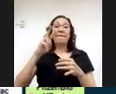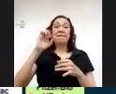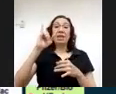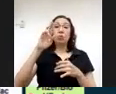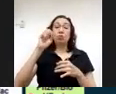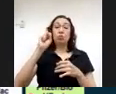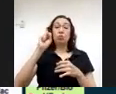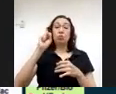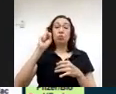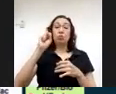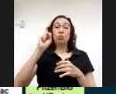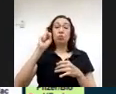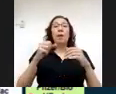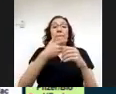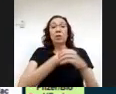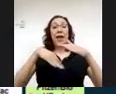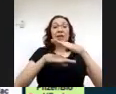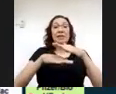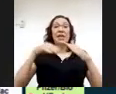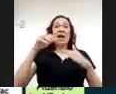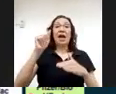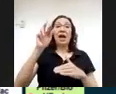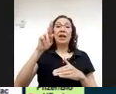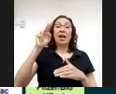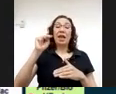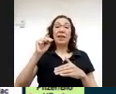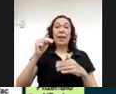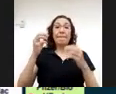vacunas a base de ARN mensajero,